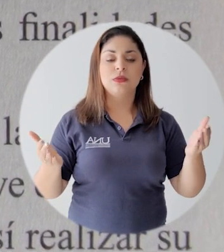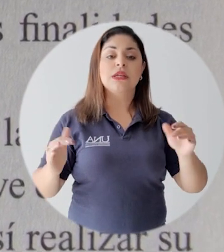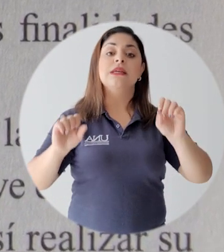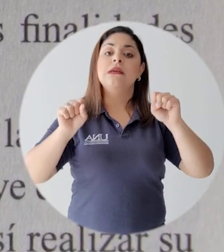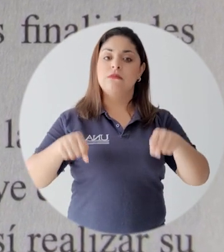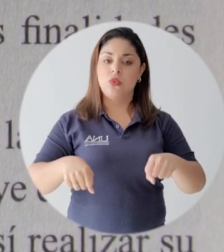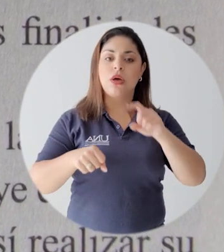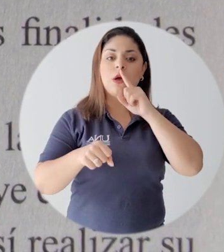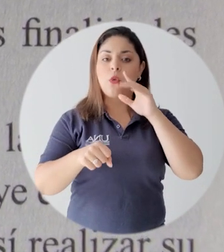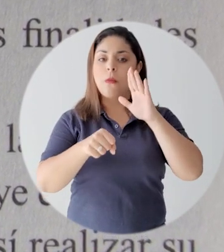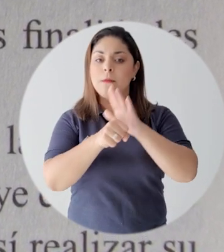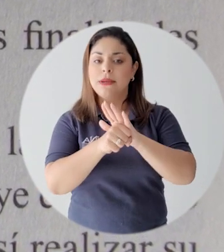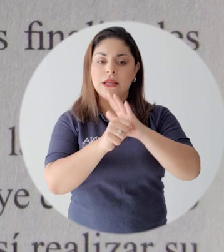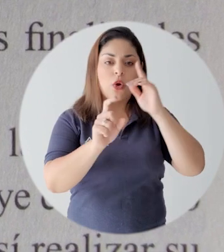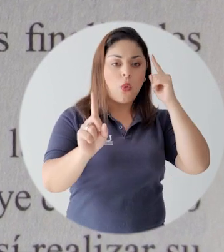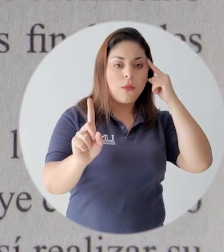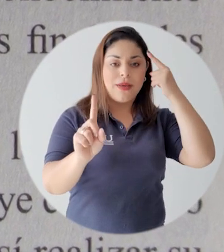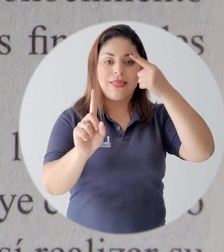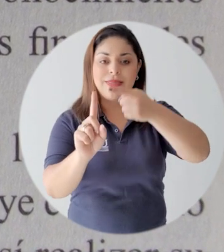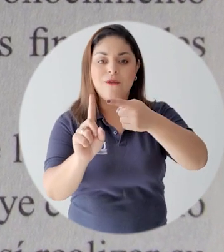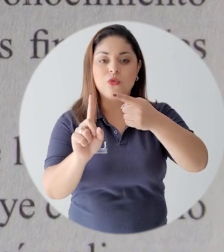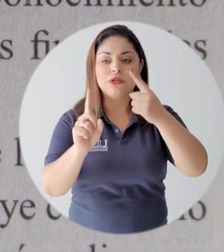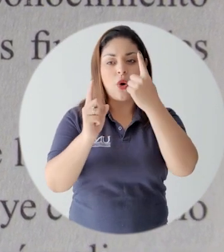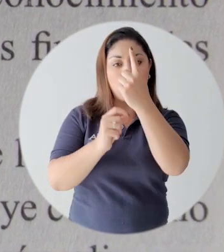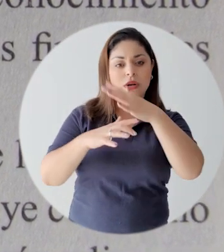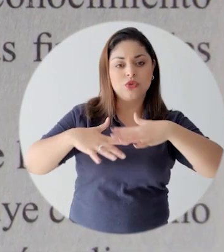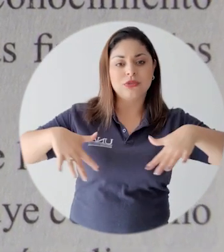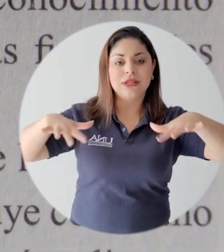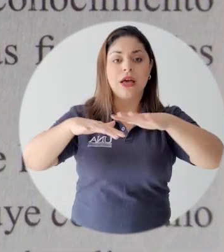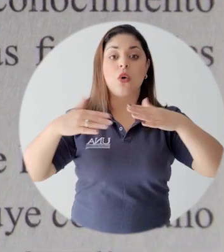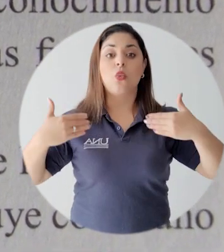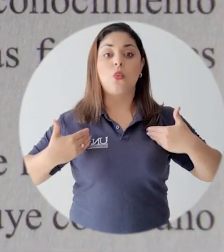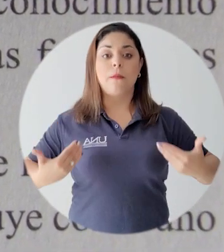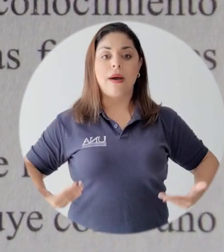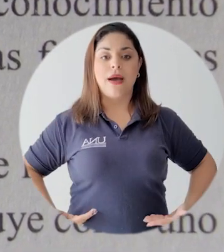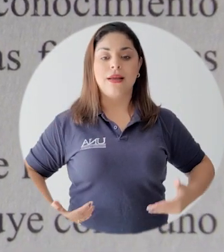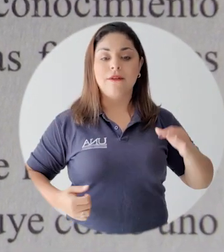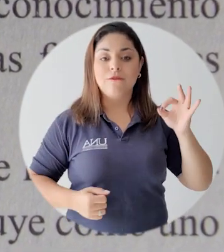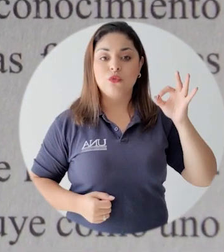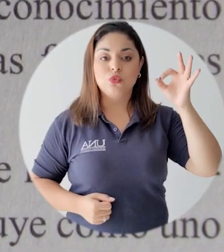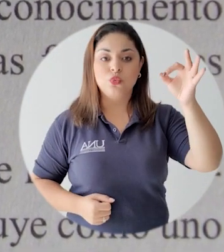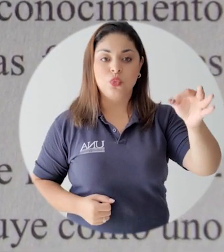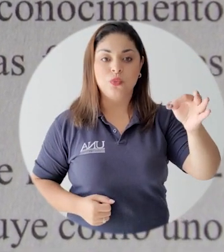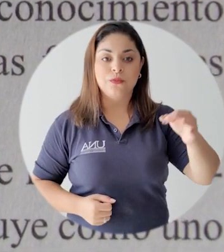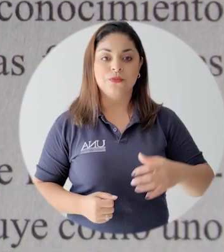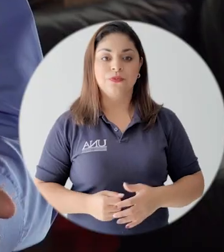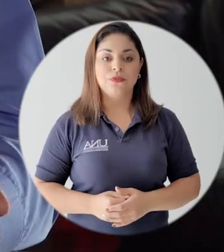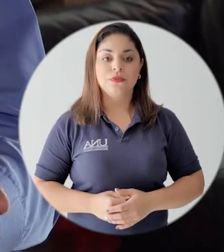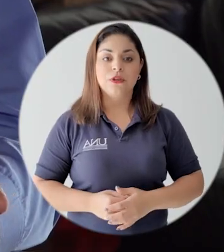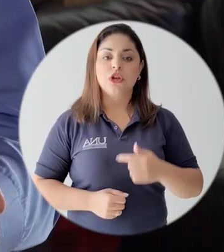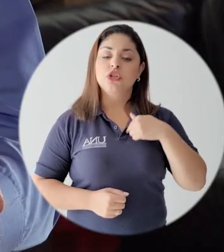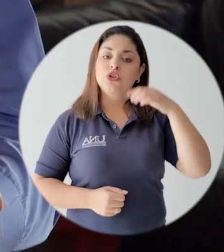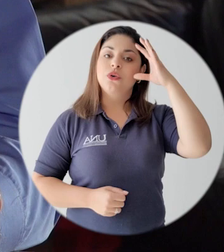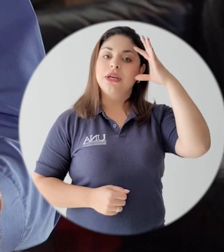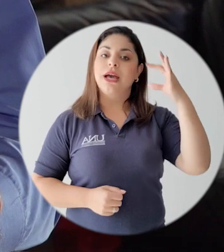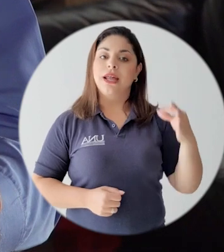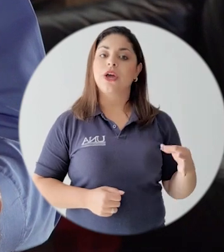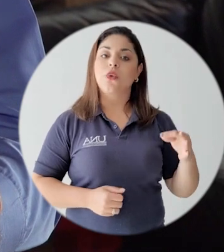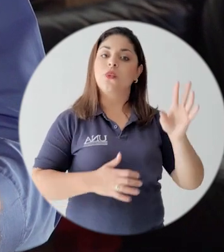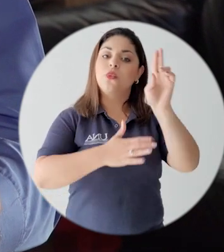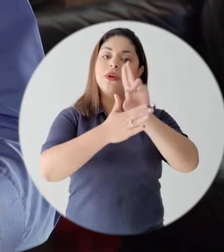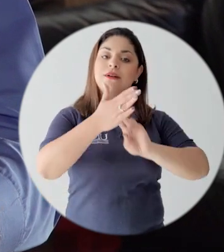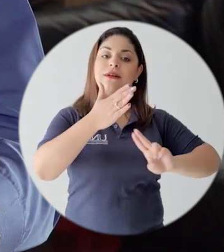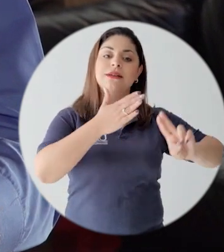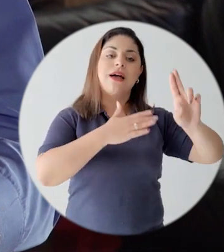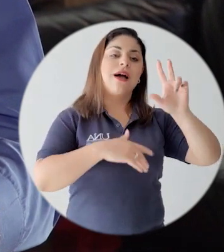cumplir objetivos orientados hacia la promoción de una sociedad más humana a futuro. Yo diría que ha llegado